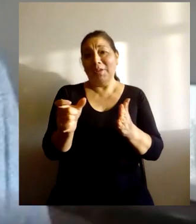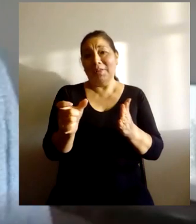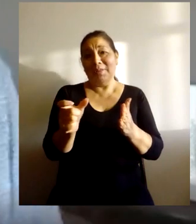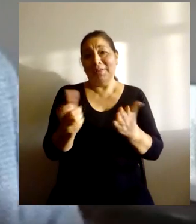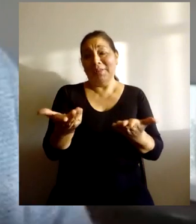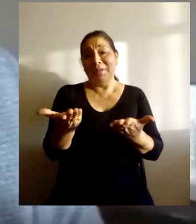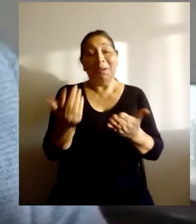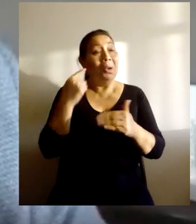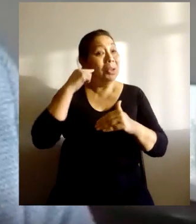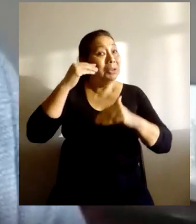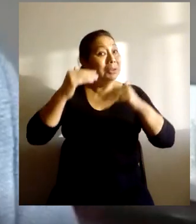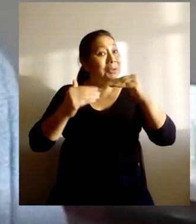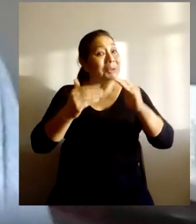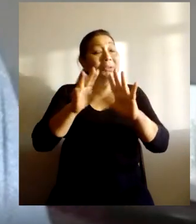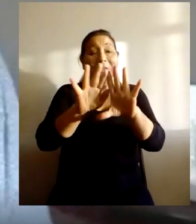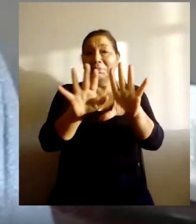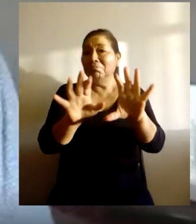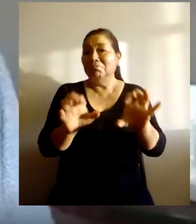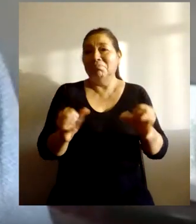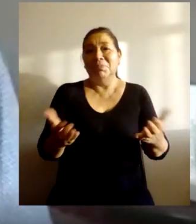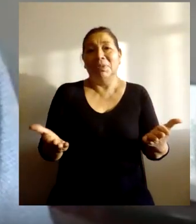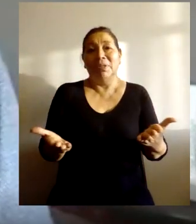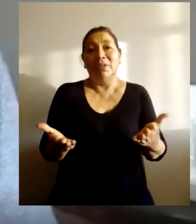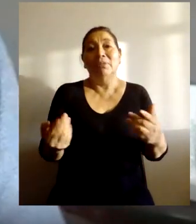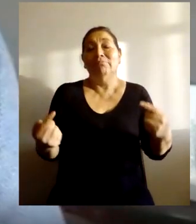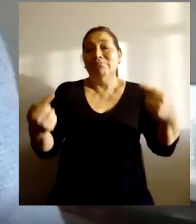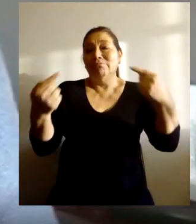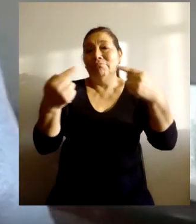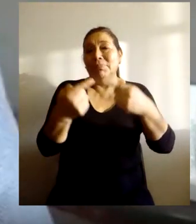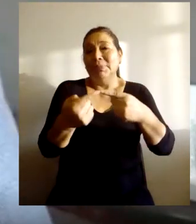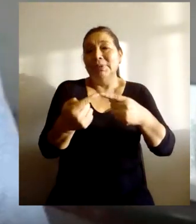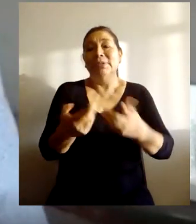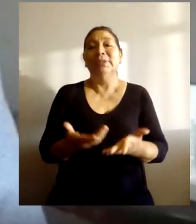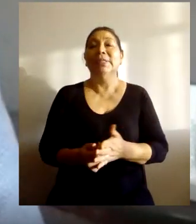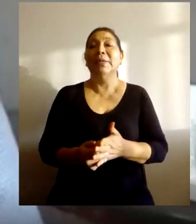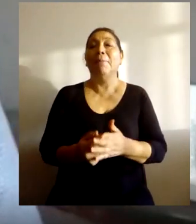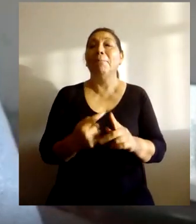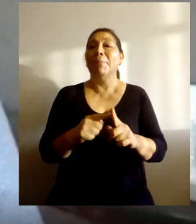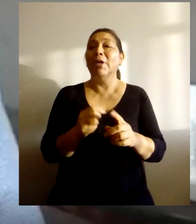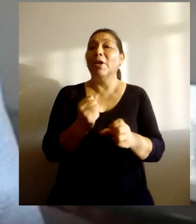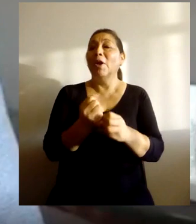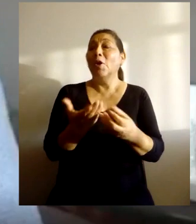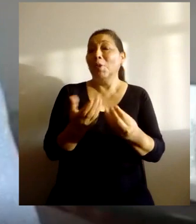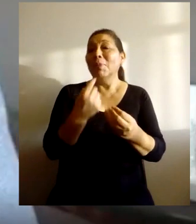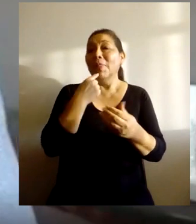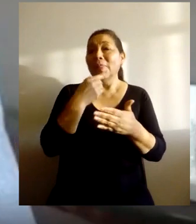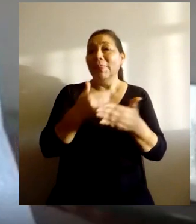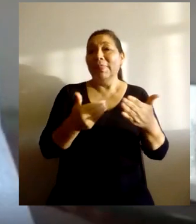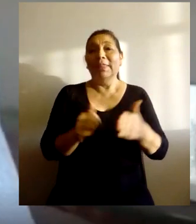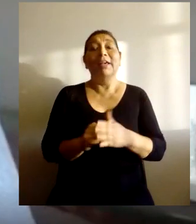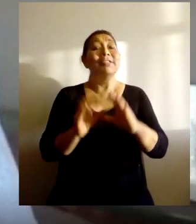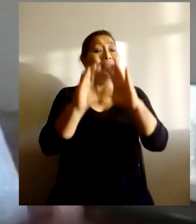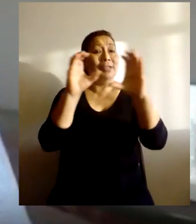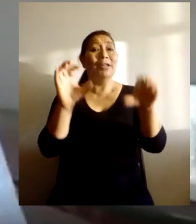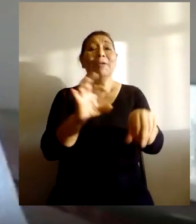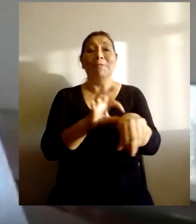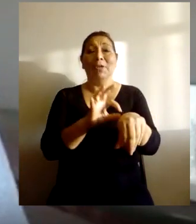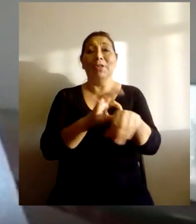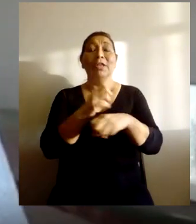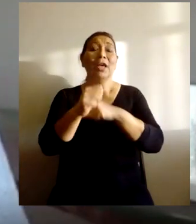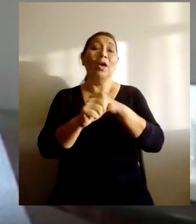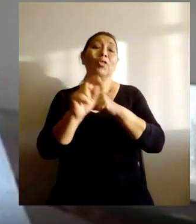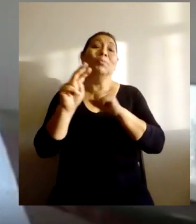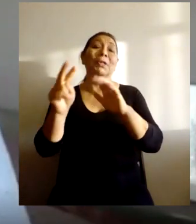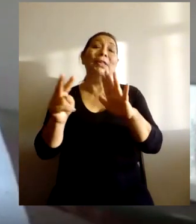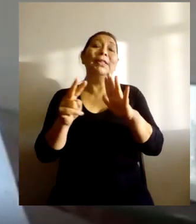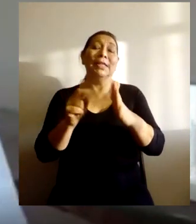al haber tenido un grado de menoscabo de tal magnitud, sería contradictorio que preste servicios. Con lo siguiente, el certificado médico